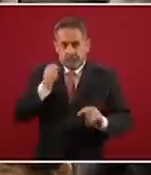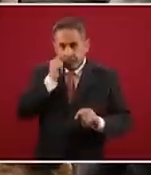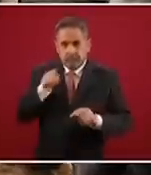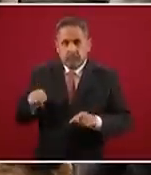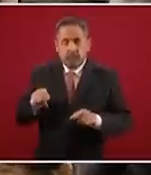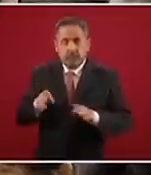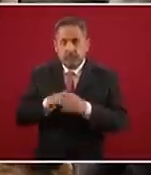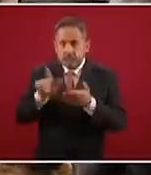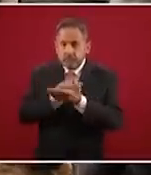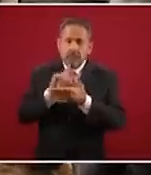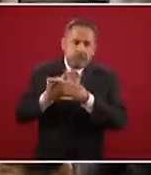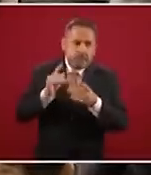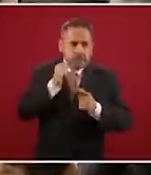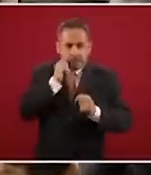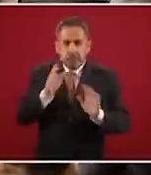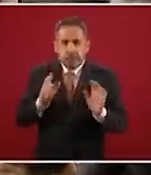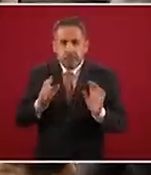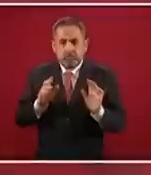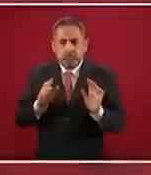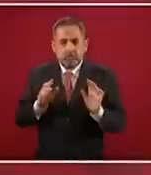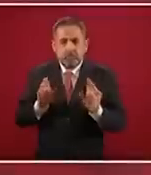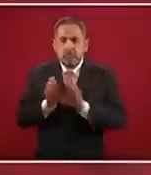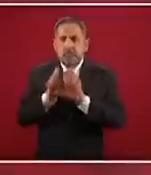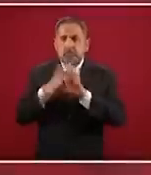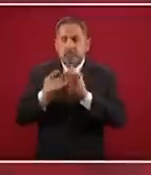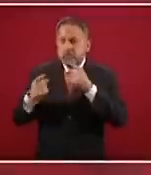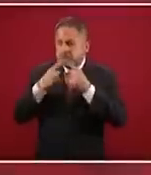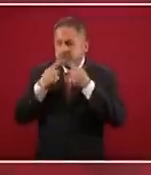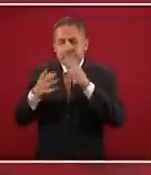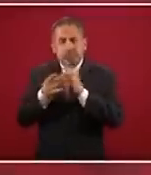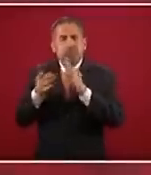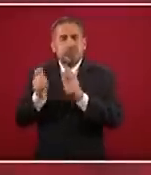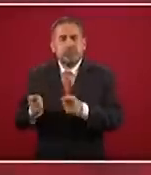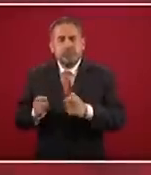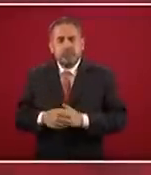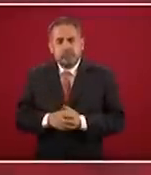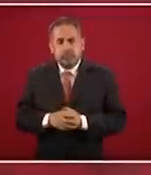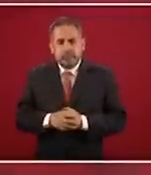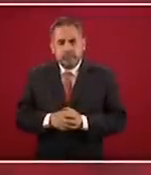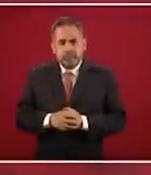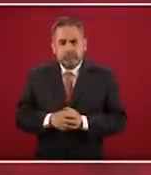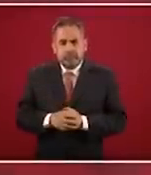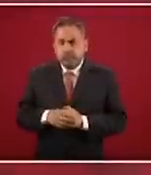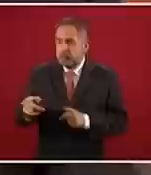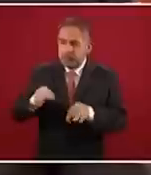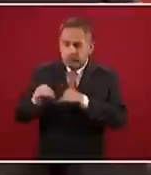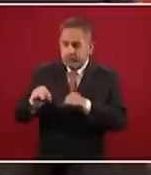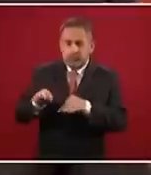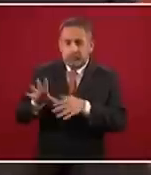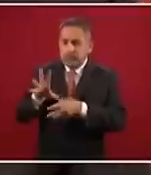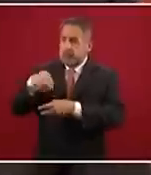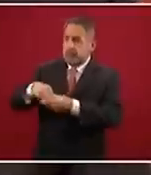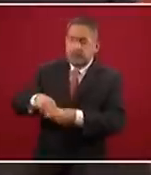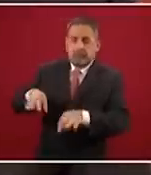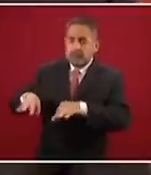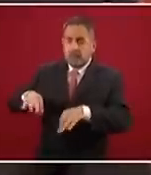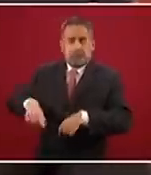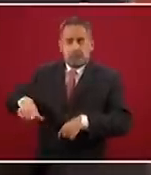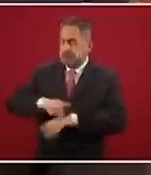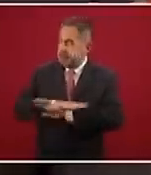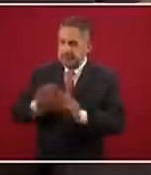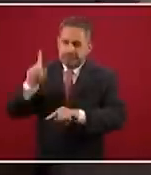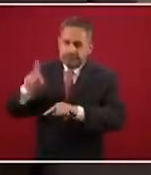independientemente de lo legal, por razones de índole moral, ya no podrían trabajar en este gobierno.